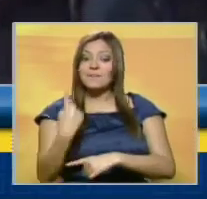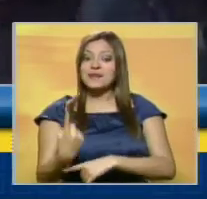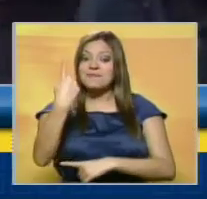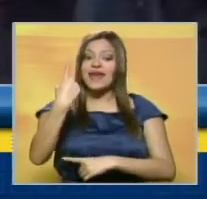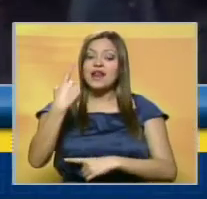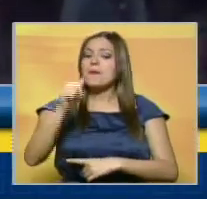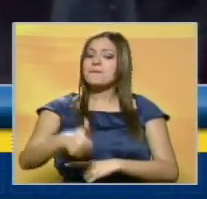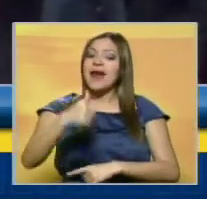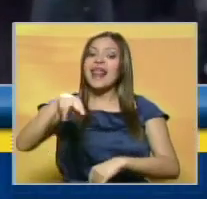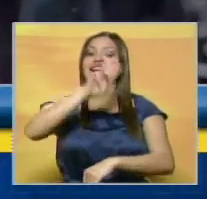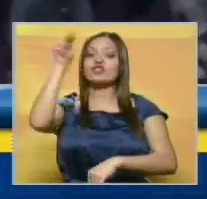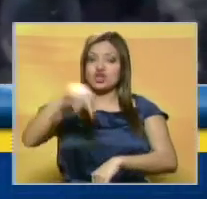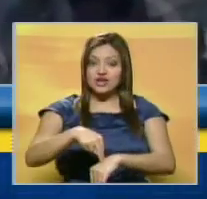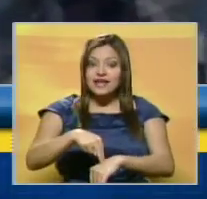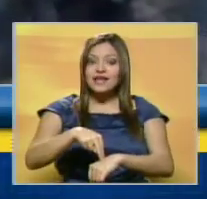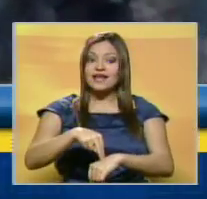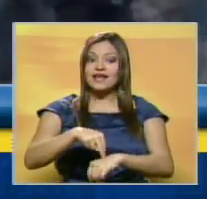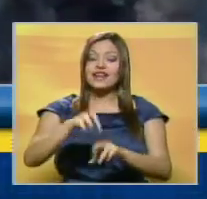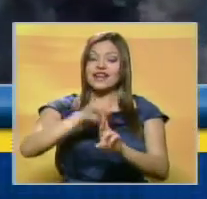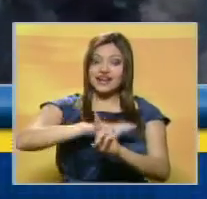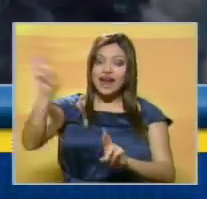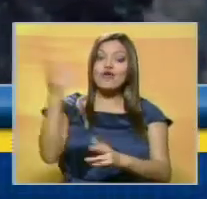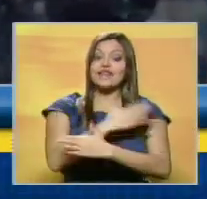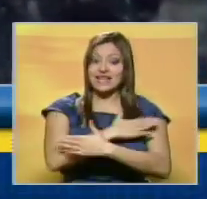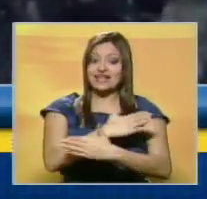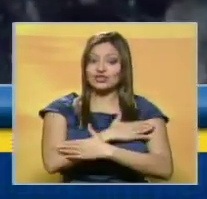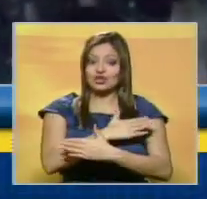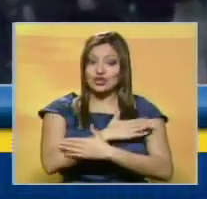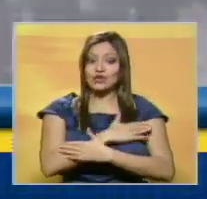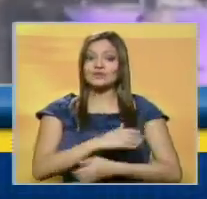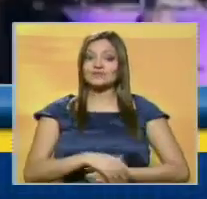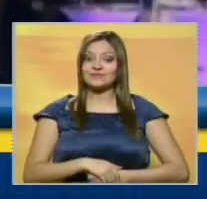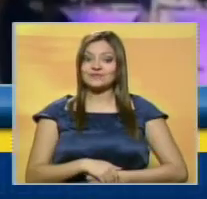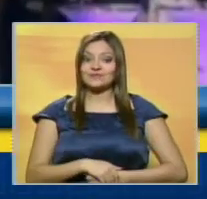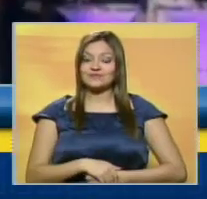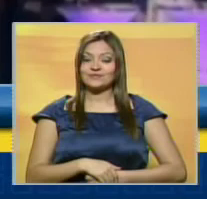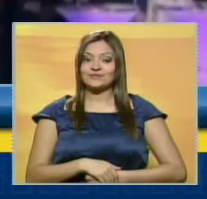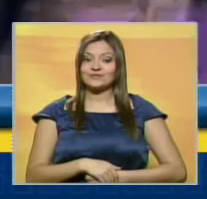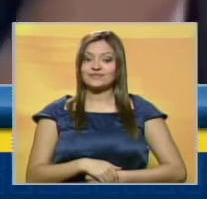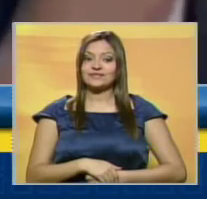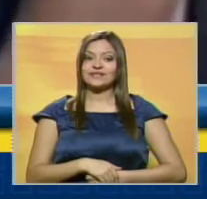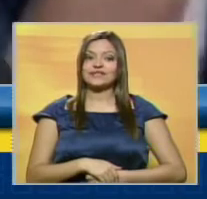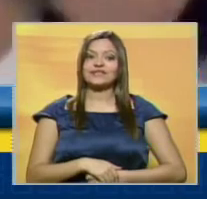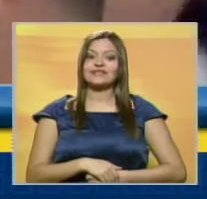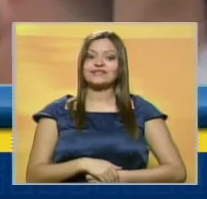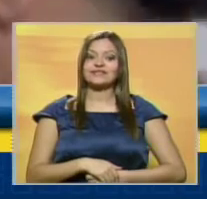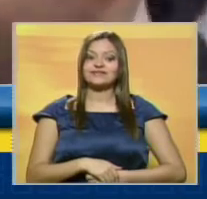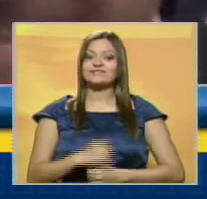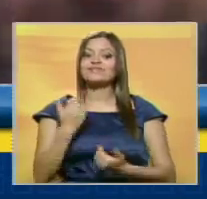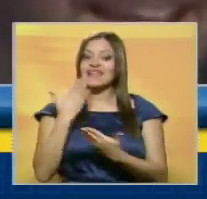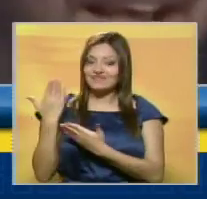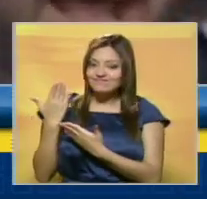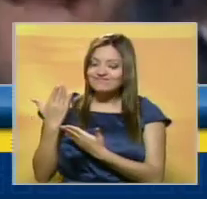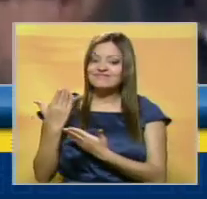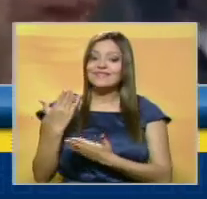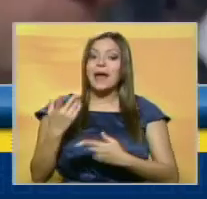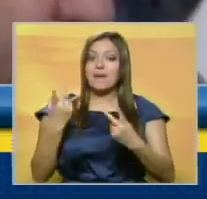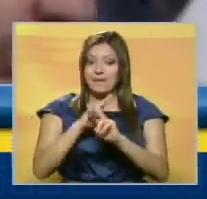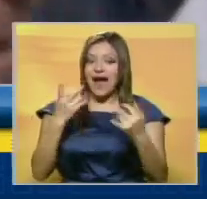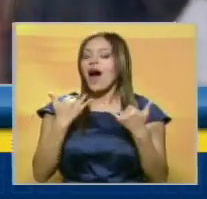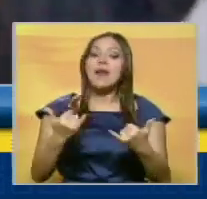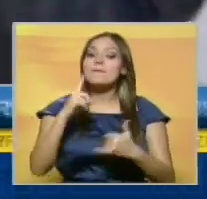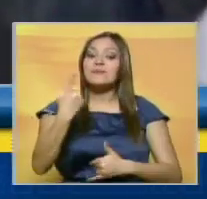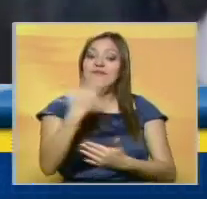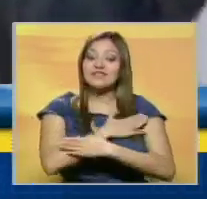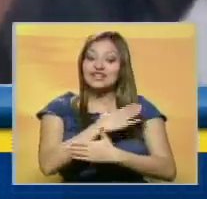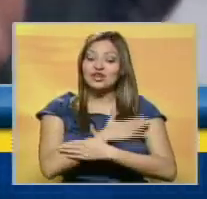cinta nacional en alcanzar tan prestigioso reconocimiento. Tenemos a Paco en nuestra mano. Este es el